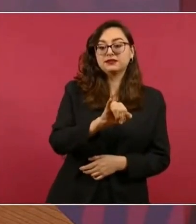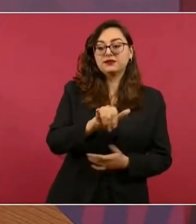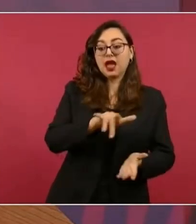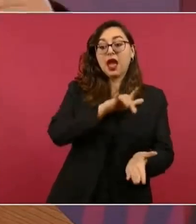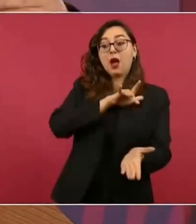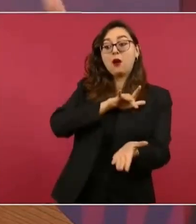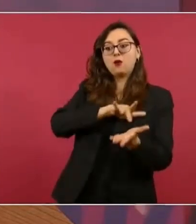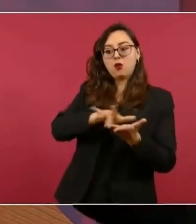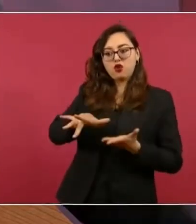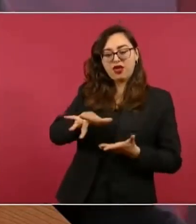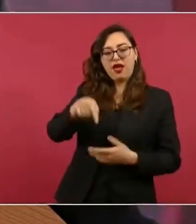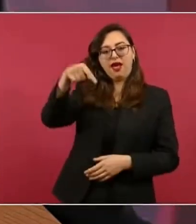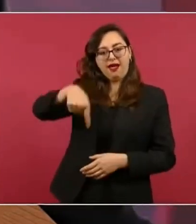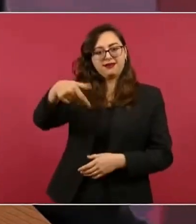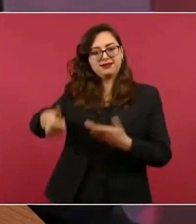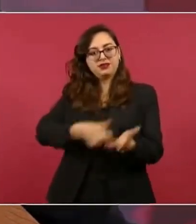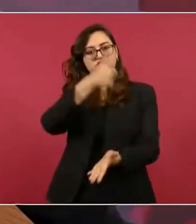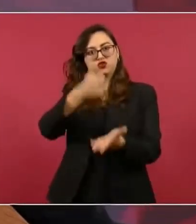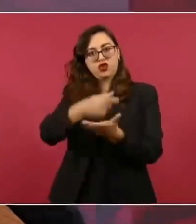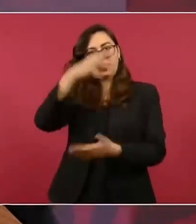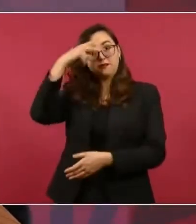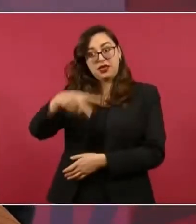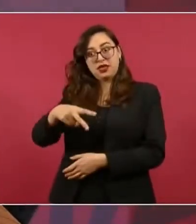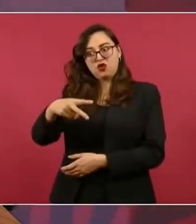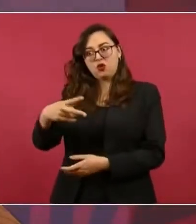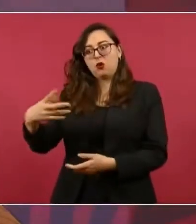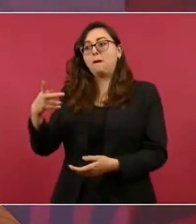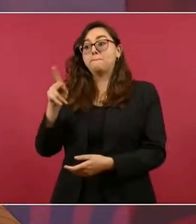O sea que los que están apuntados del PRI